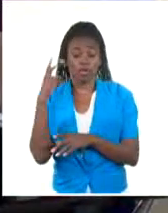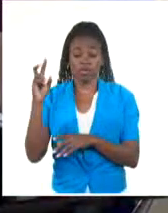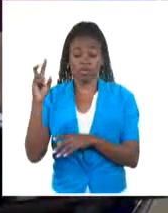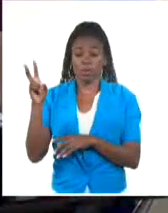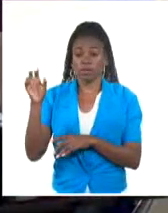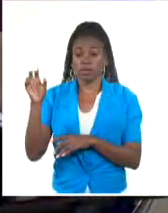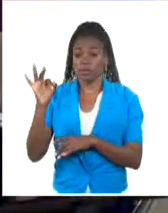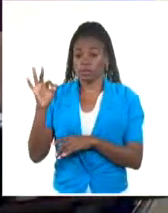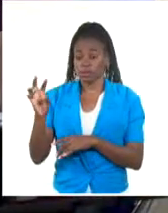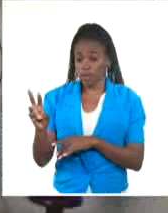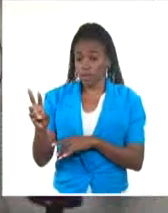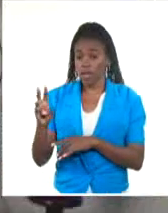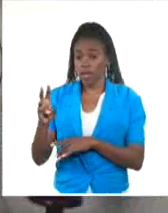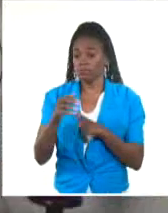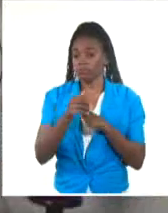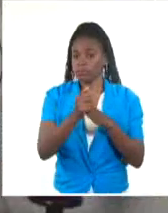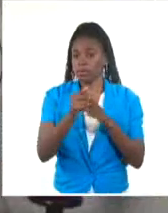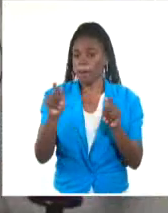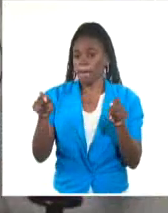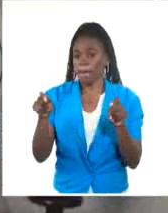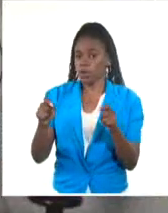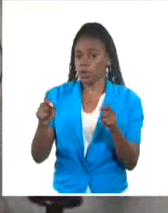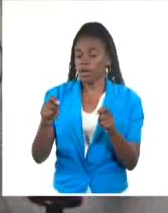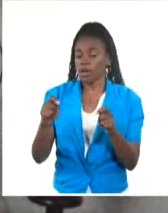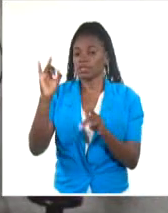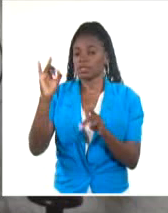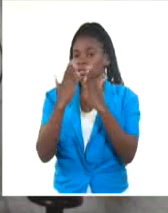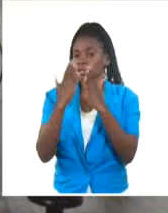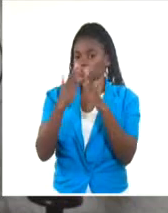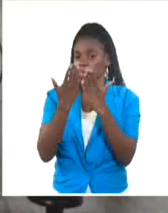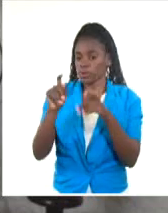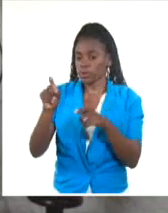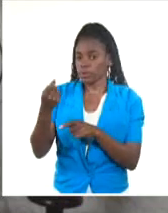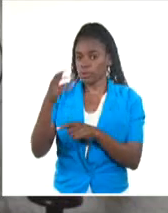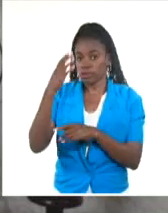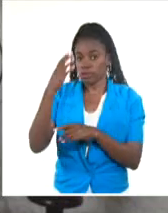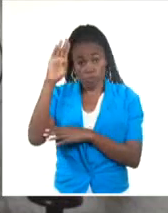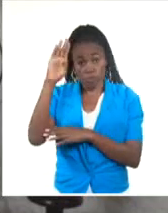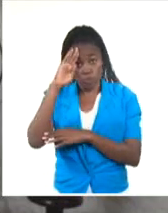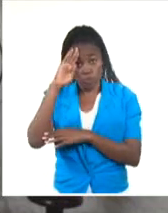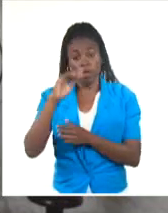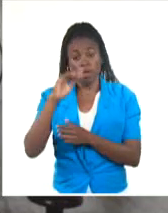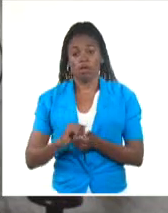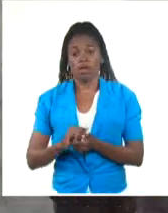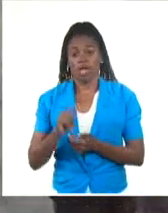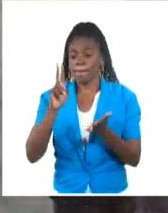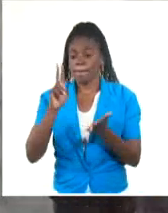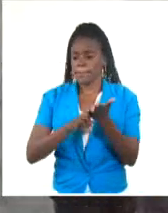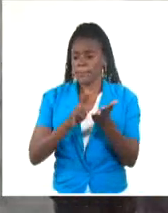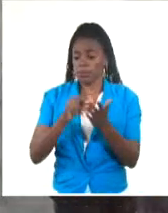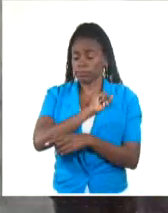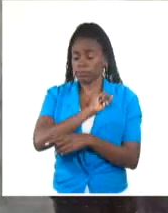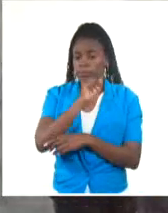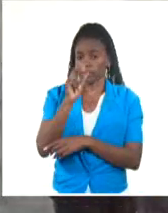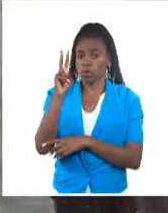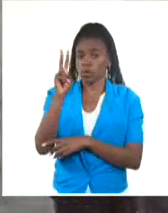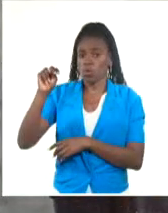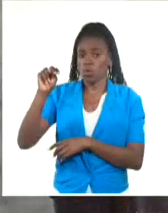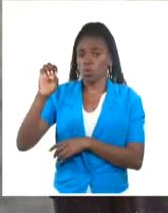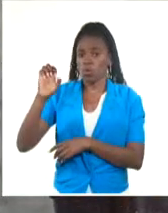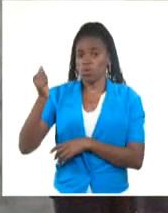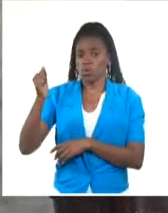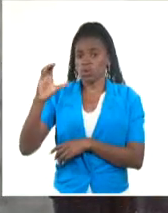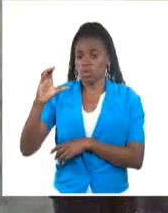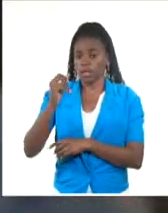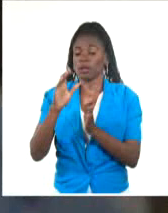era el conductor y guionista del programa semanal La Séptima Puerta del canal Cubavisión. Fue miembro destacado de la Unión de Periodistas de Cuba y